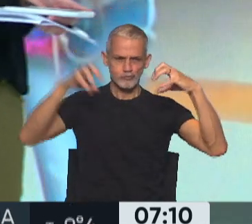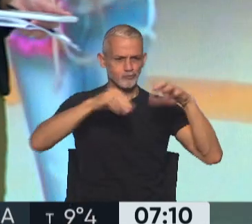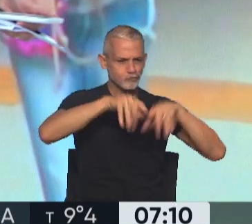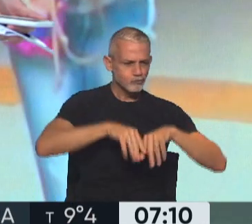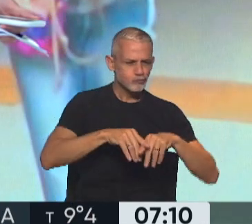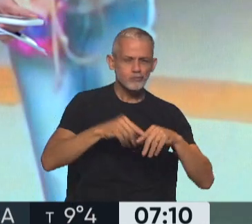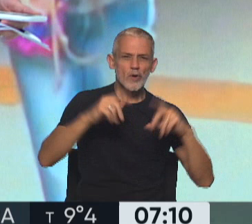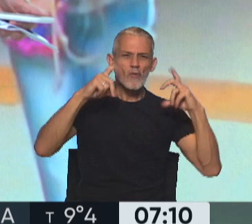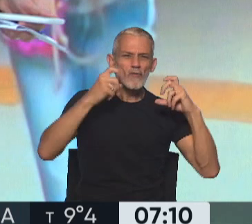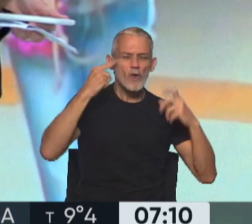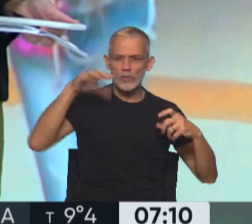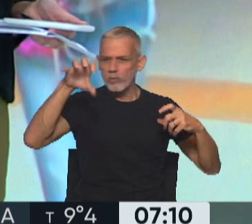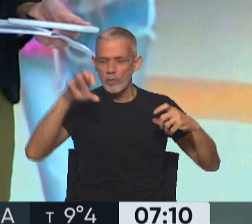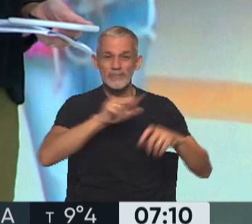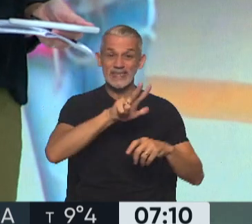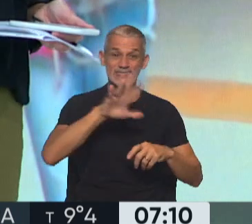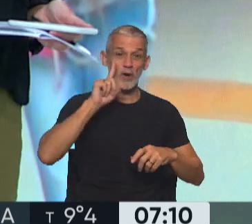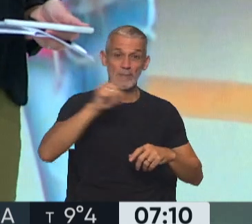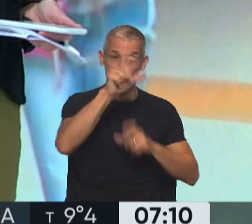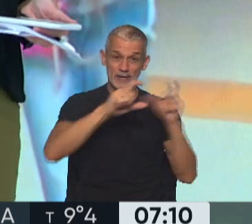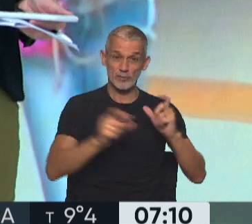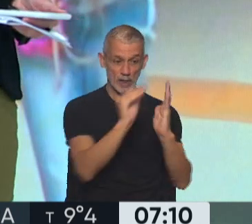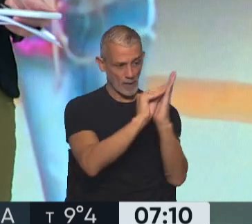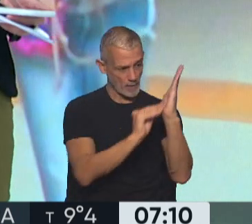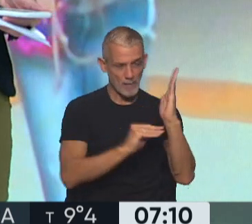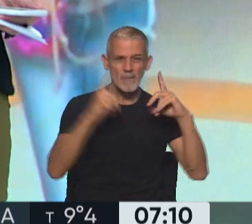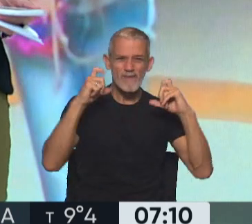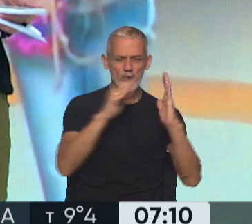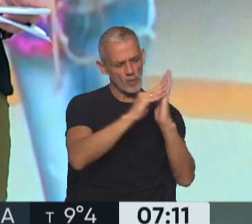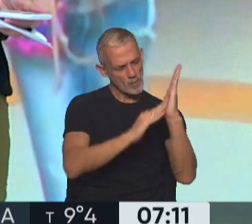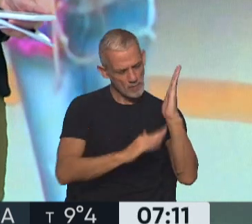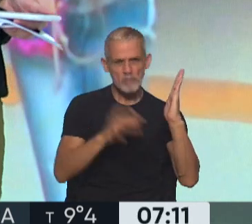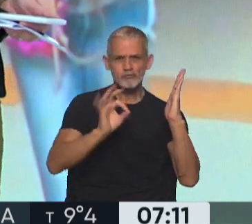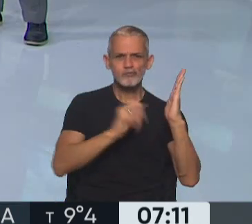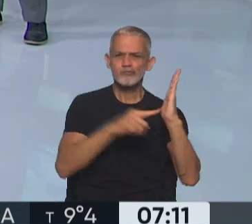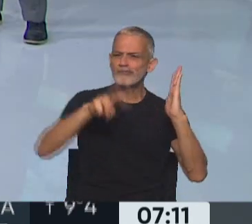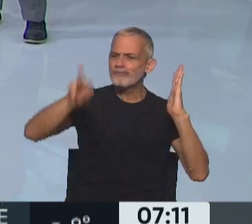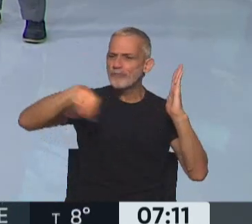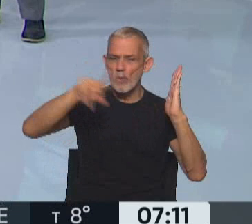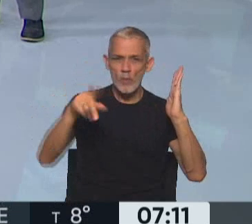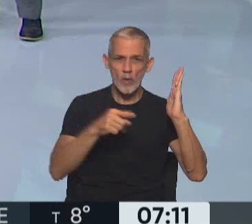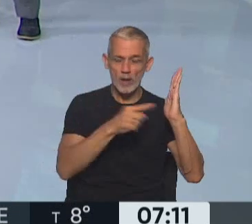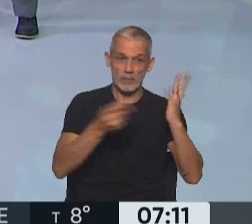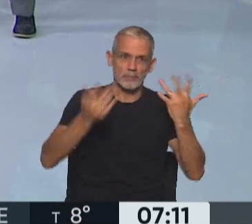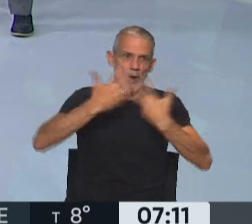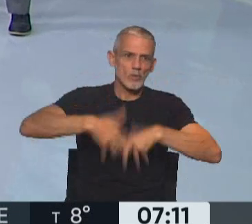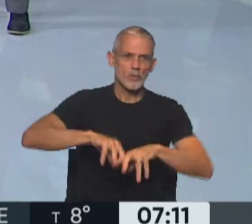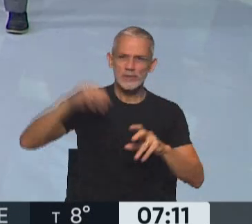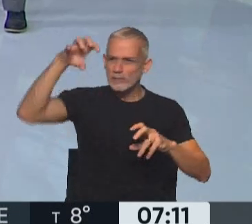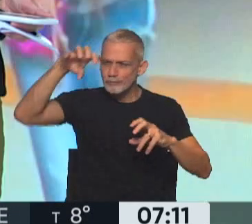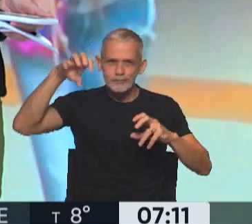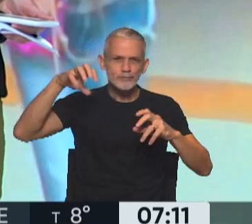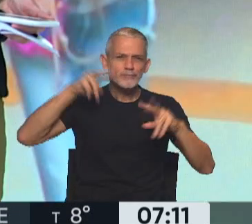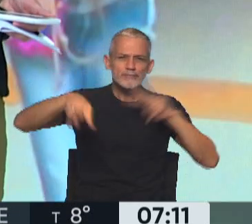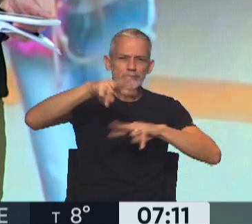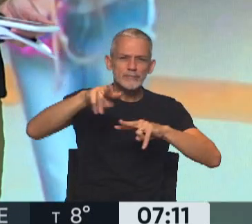Lo que suena extraño es que si hay 35.000 personas que debían ser buscadas porque están prófugos de la justicia, ese algoritmo, por ejemplo, determinará